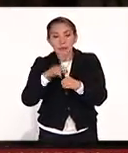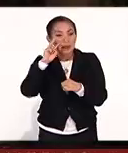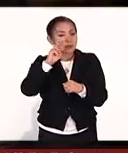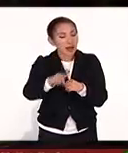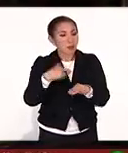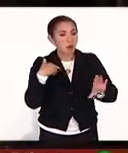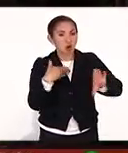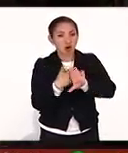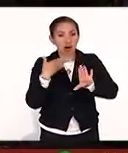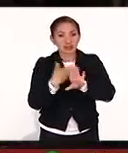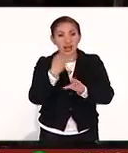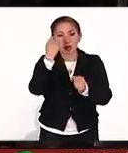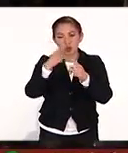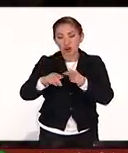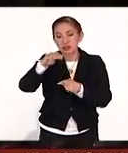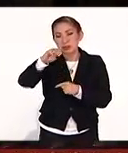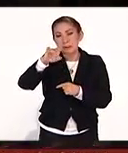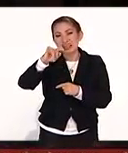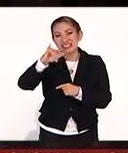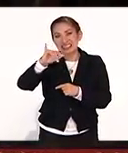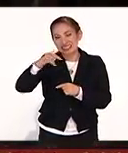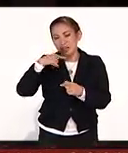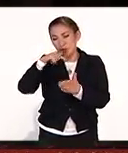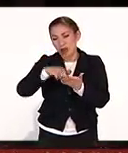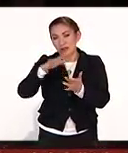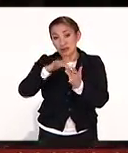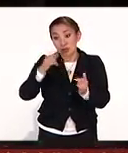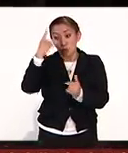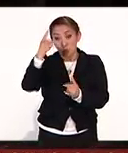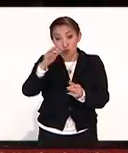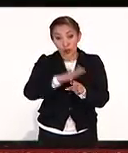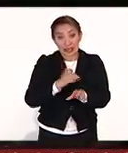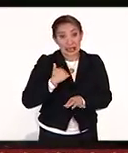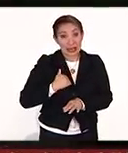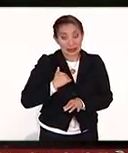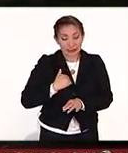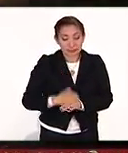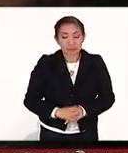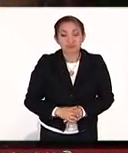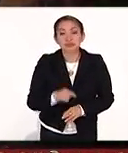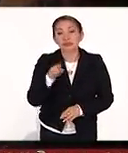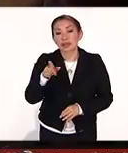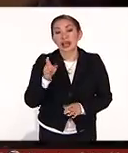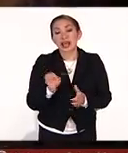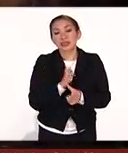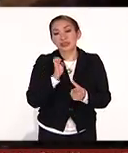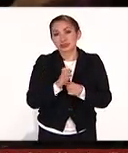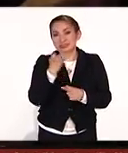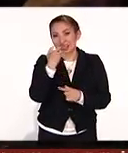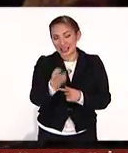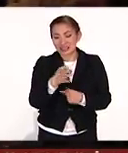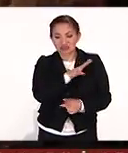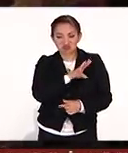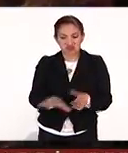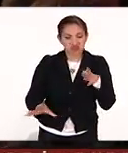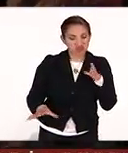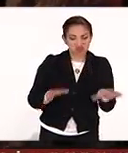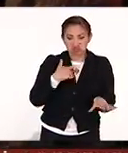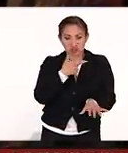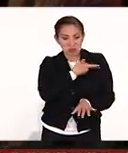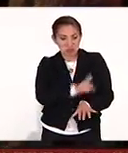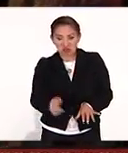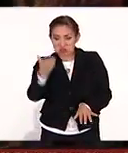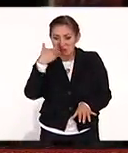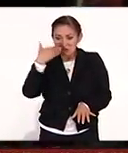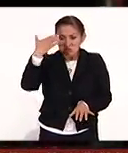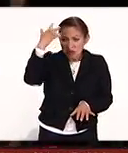sufrieron algunas mezquitas en distintas partes de Francia y una mezquita incluso en Canadá. Entonces, el surgimiento de este rechazo a lo